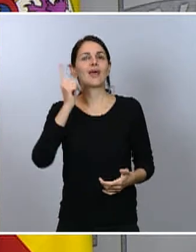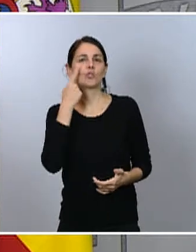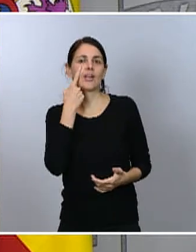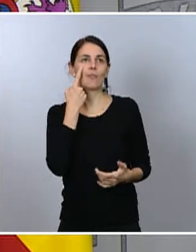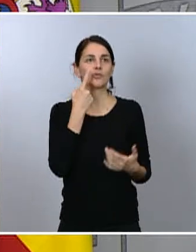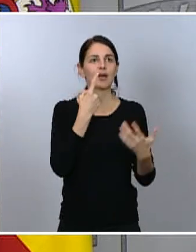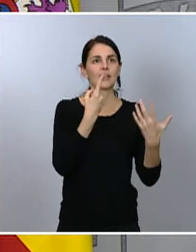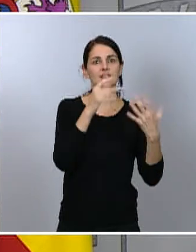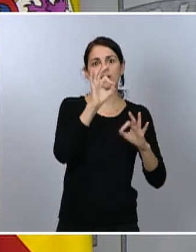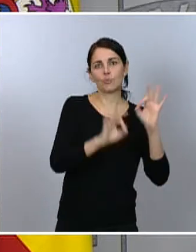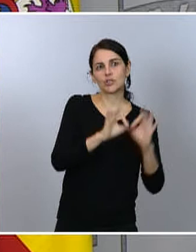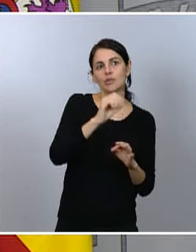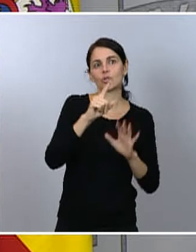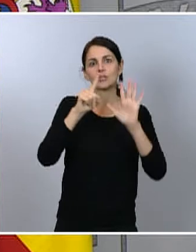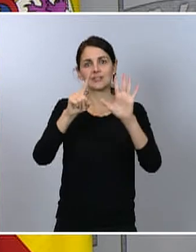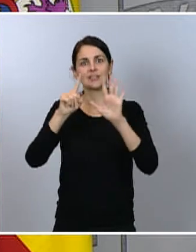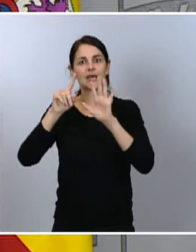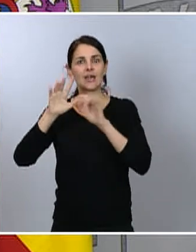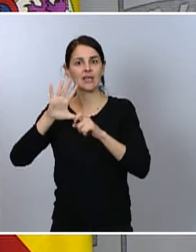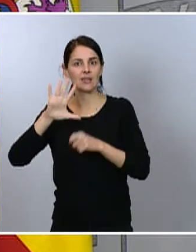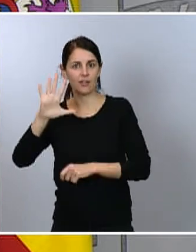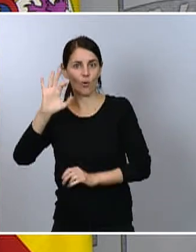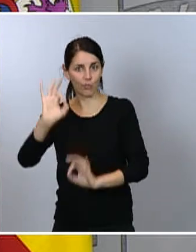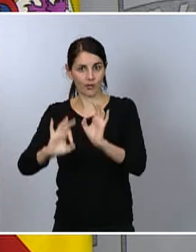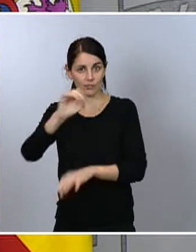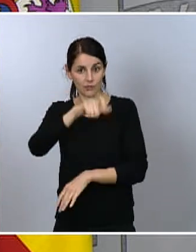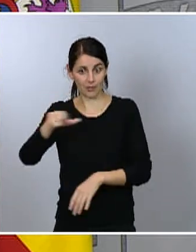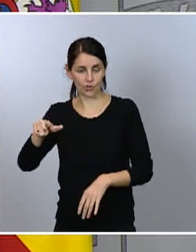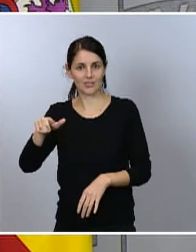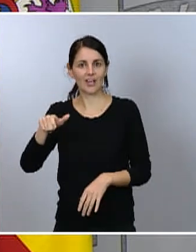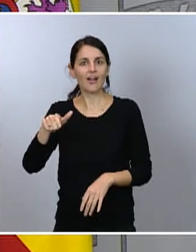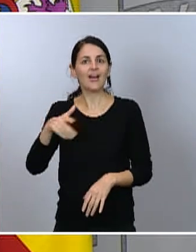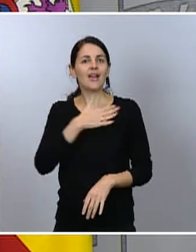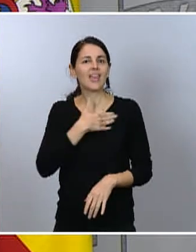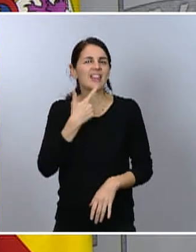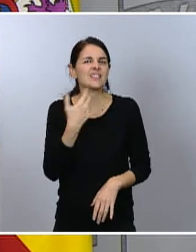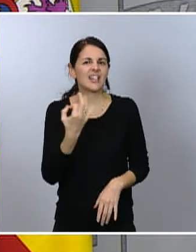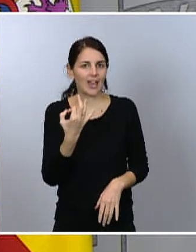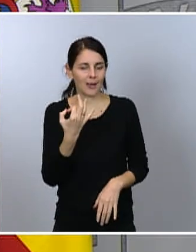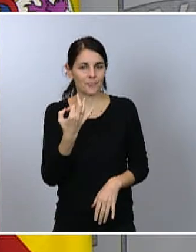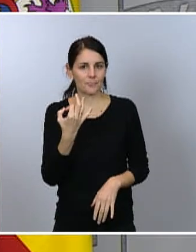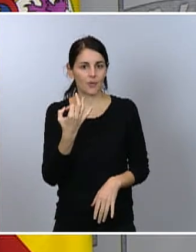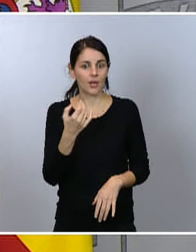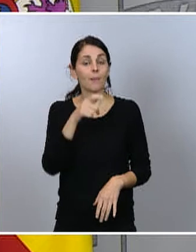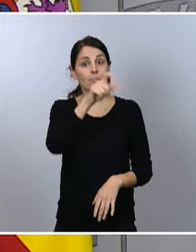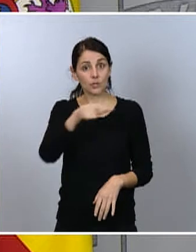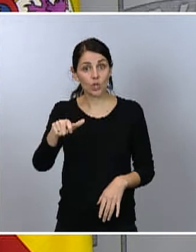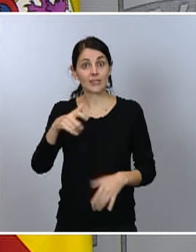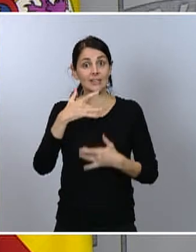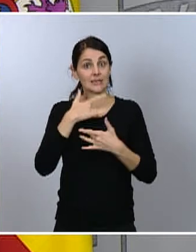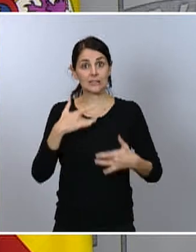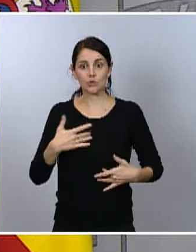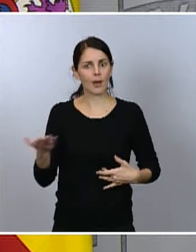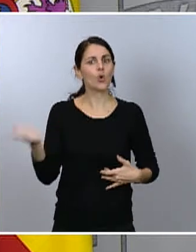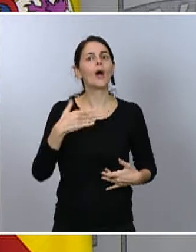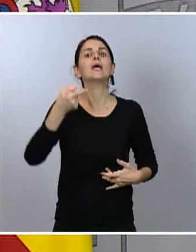65%, lo que decimos es que estamos diagnosticando a parte de estos asintomáticos. Aún queda,